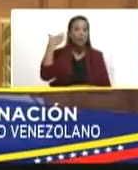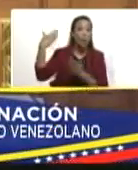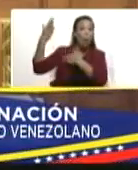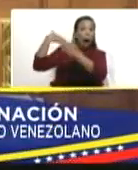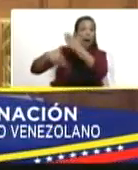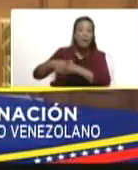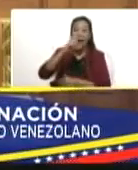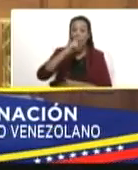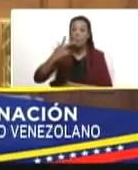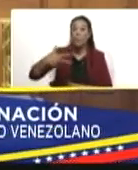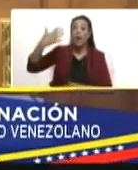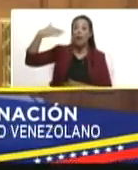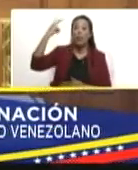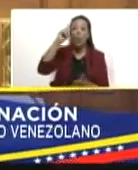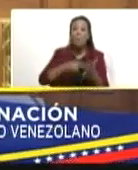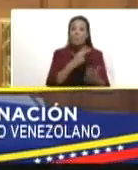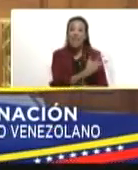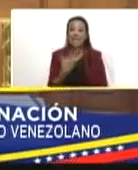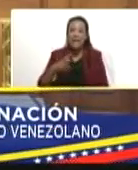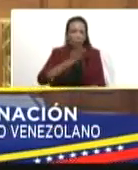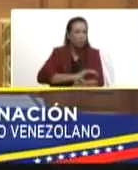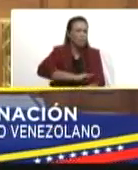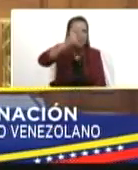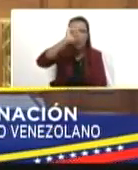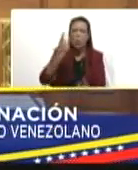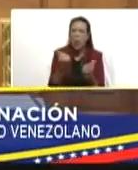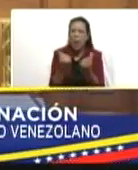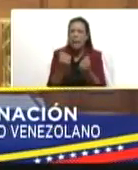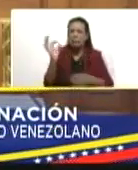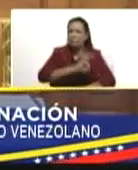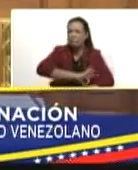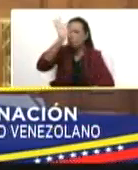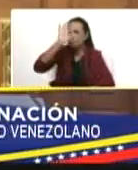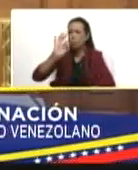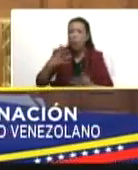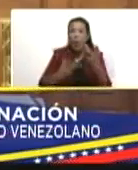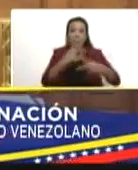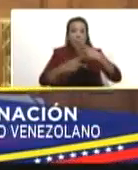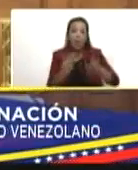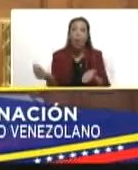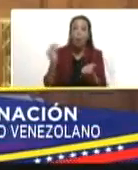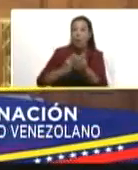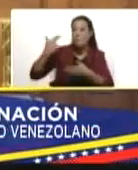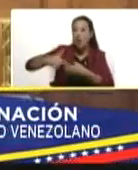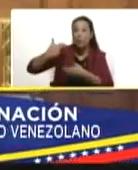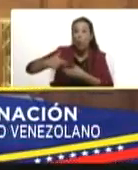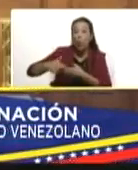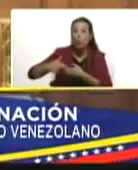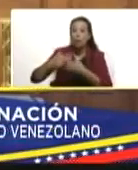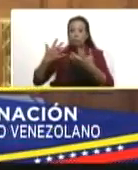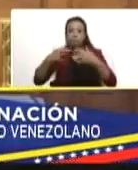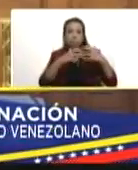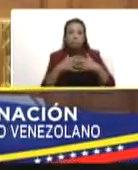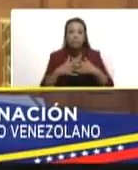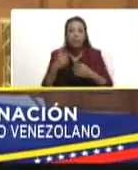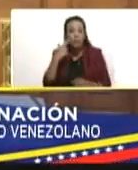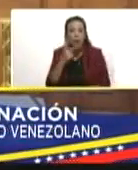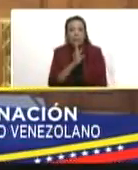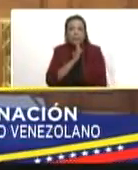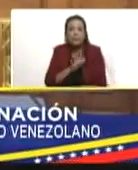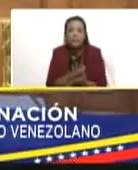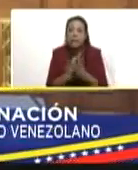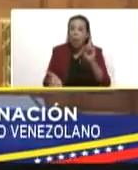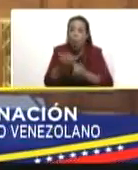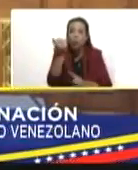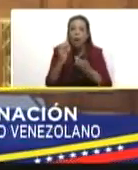el año pasado la hiperinflación inducida y reactivado el aparato productivo petrolero y no petrolero debíamos mantener los